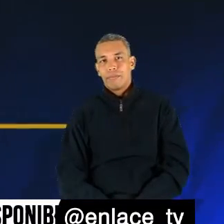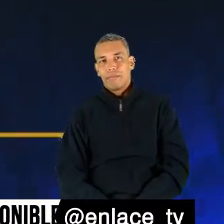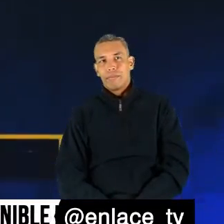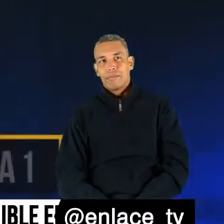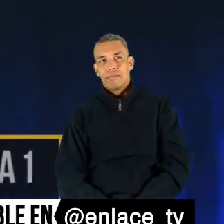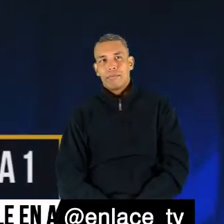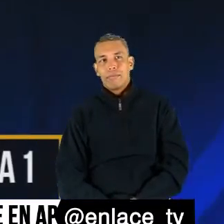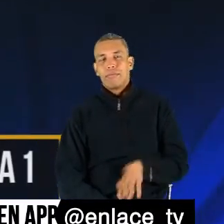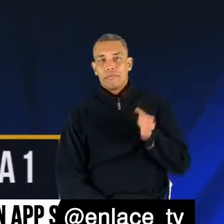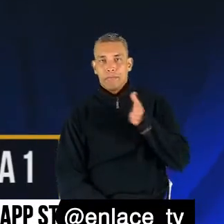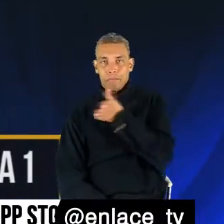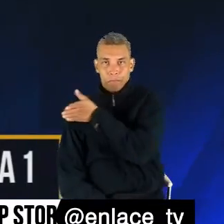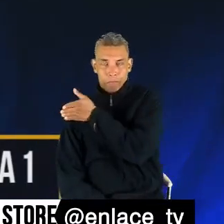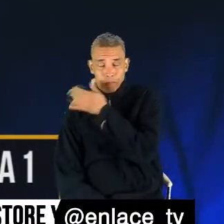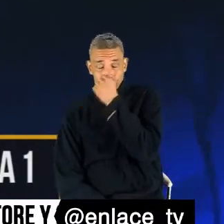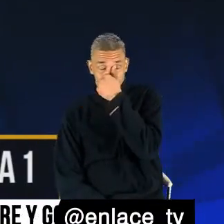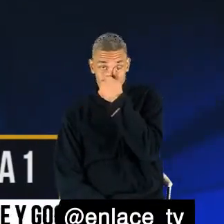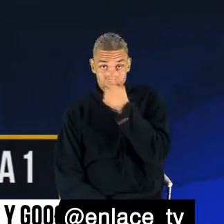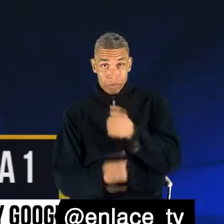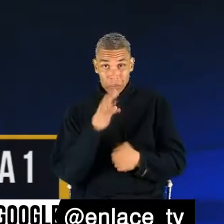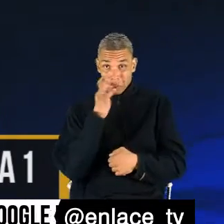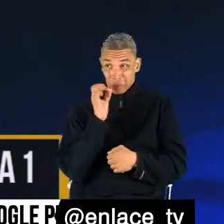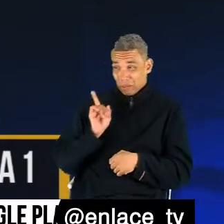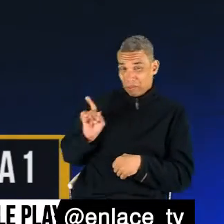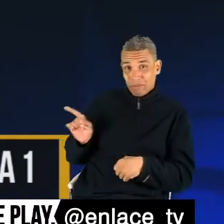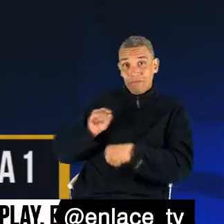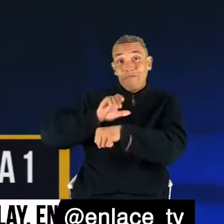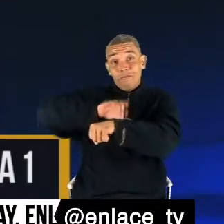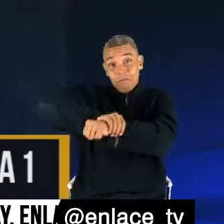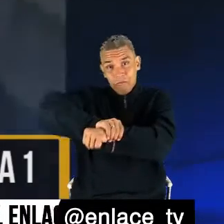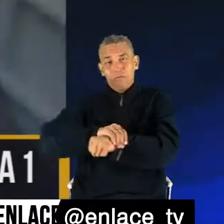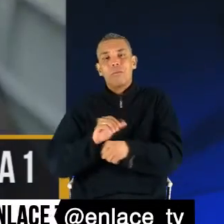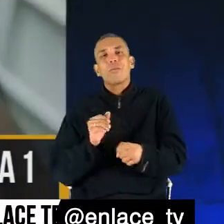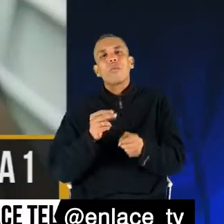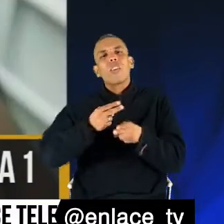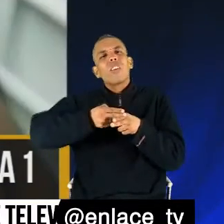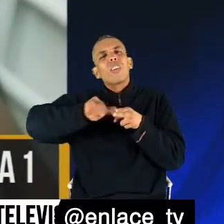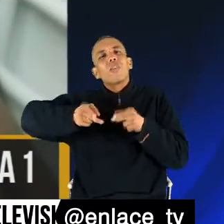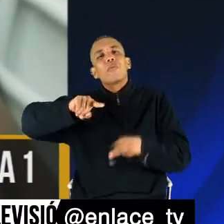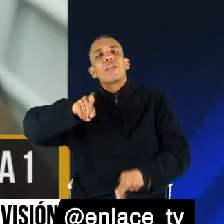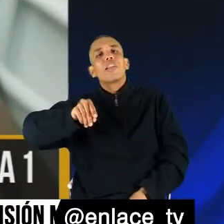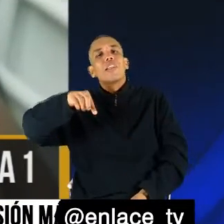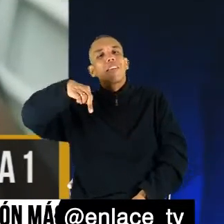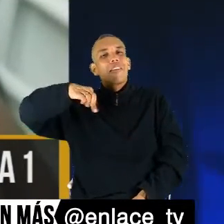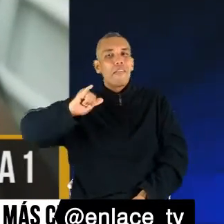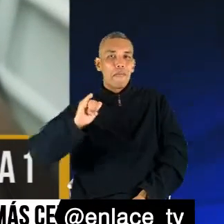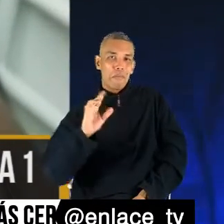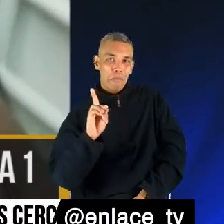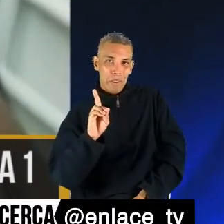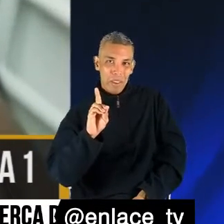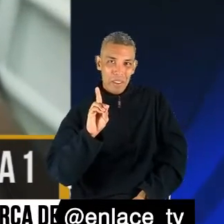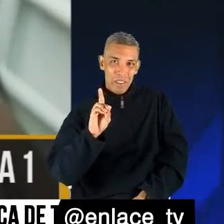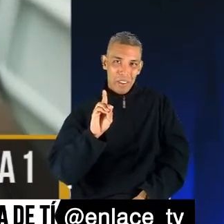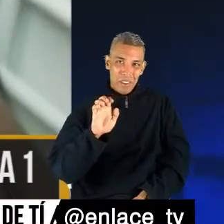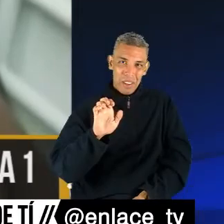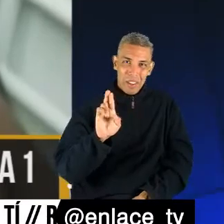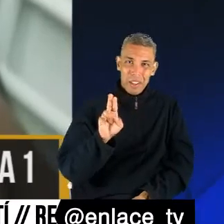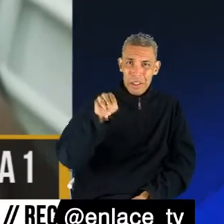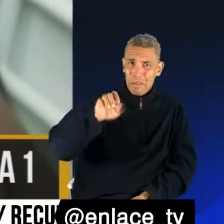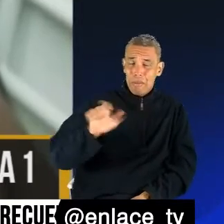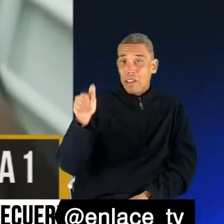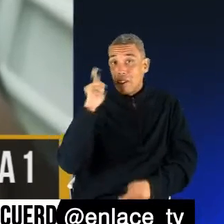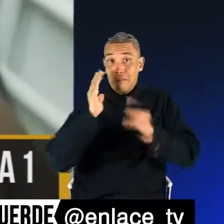En otros hechos judiciales, las autoridades capturaron en el barrio Colombia alias Spider-Man cuando este ingresó a una vivienda para hurtar un portátil,